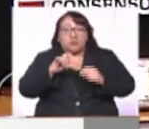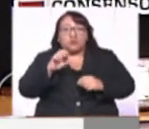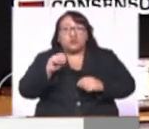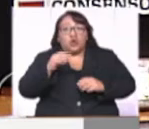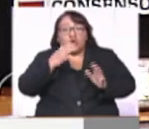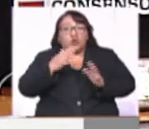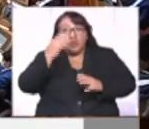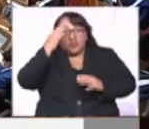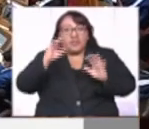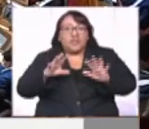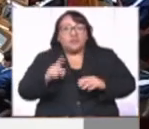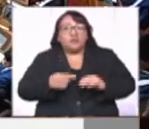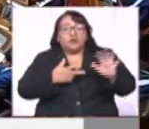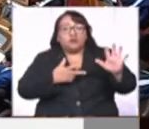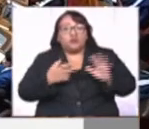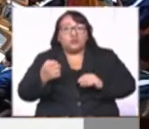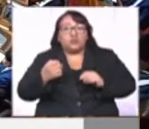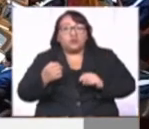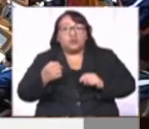día